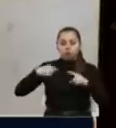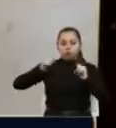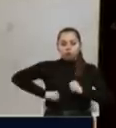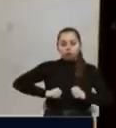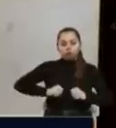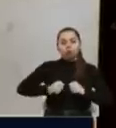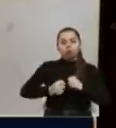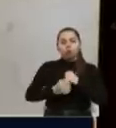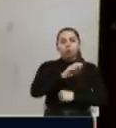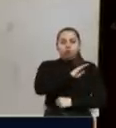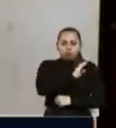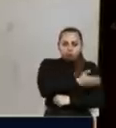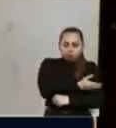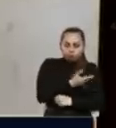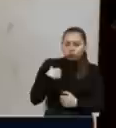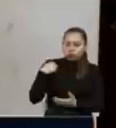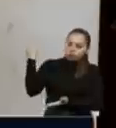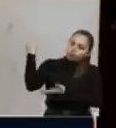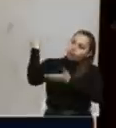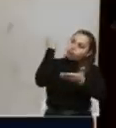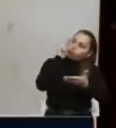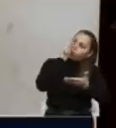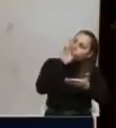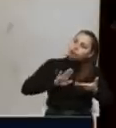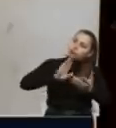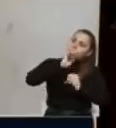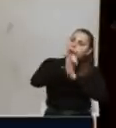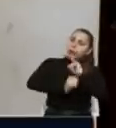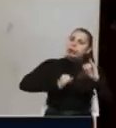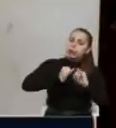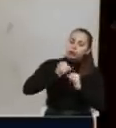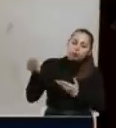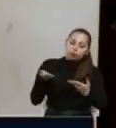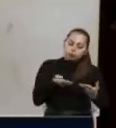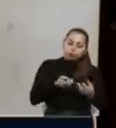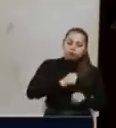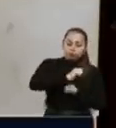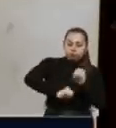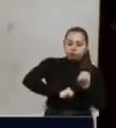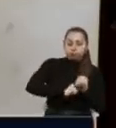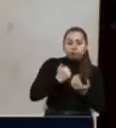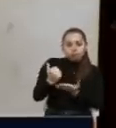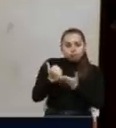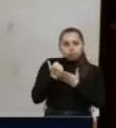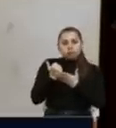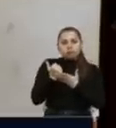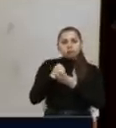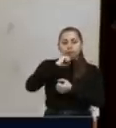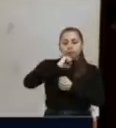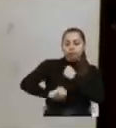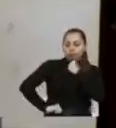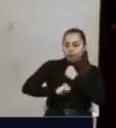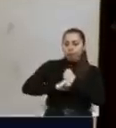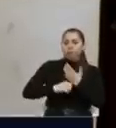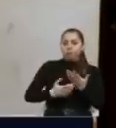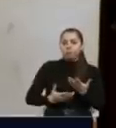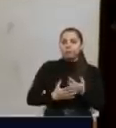capacidades, recursos nacionales e internacionales, que nos ayuden, que nos apoyen.